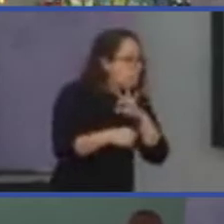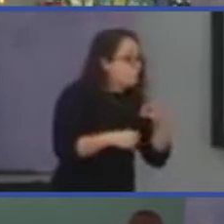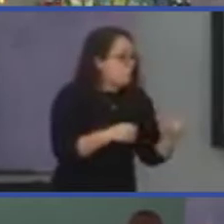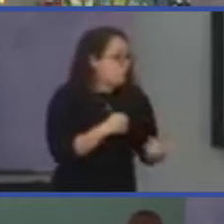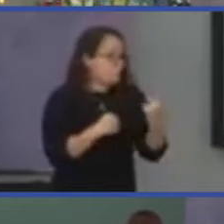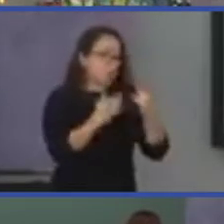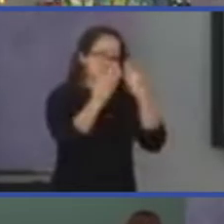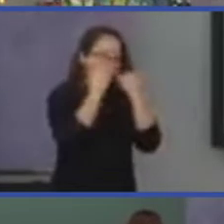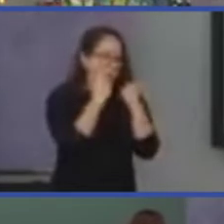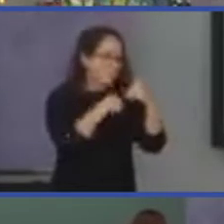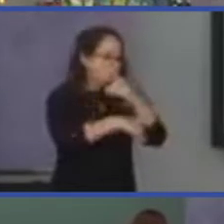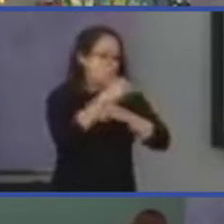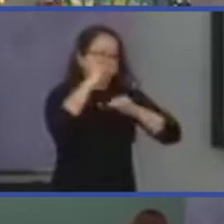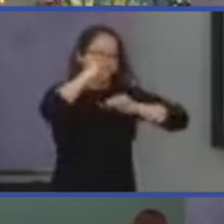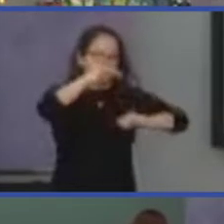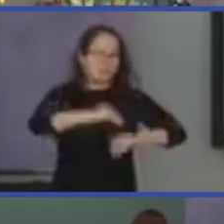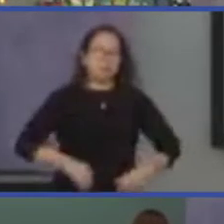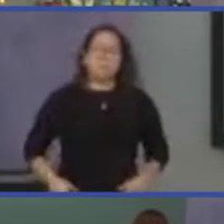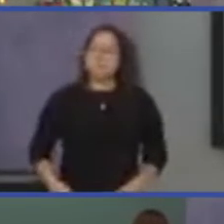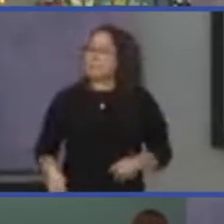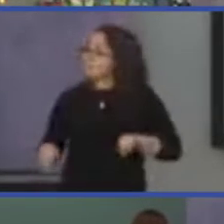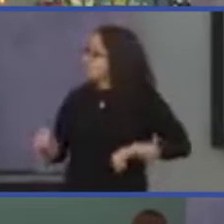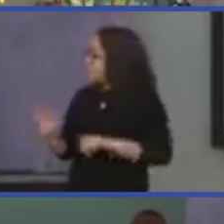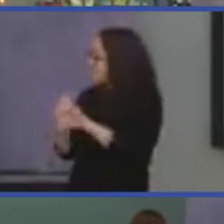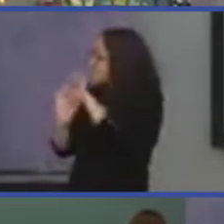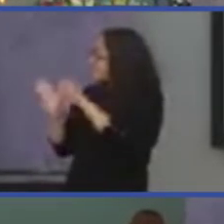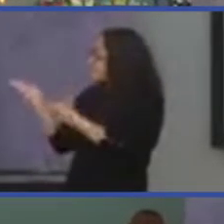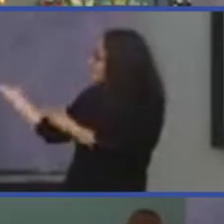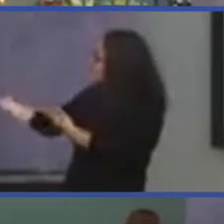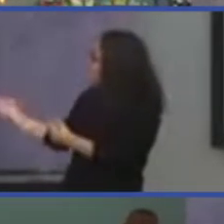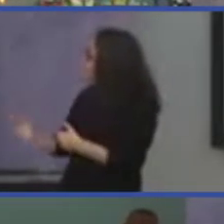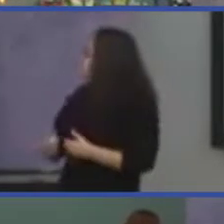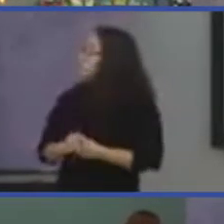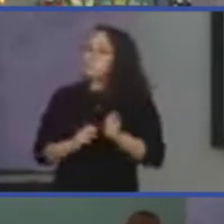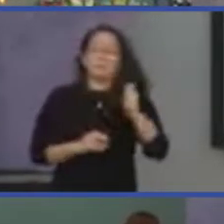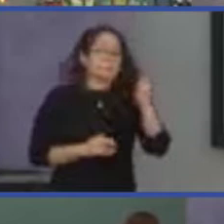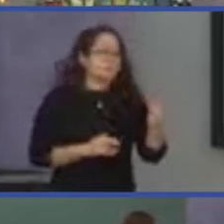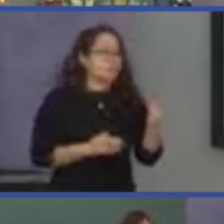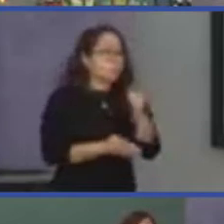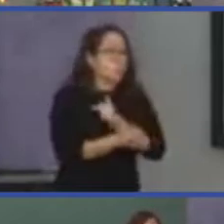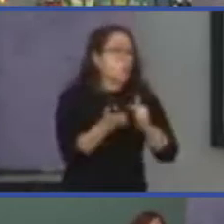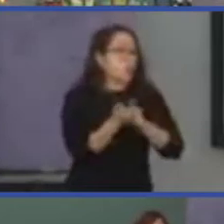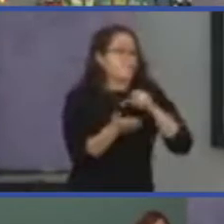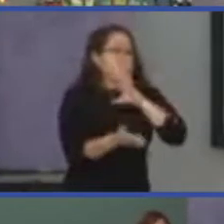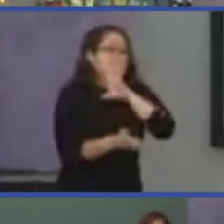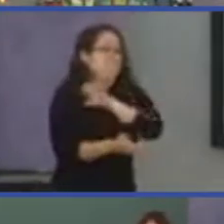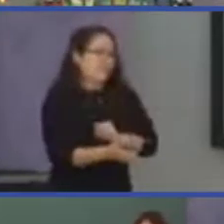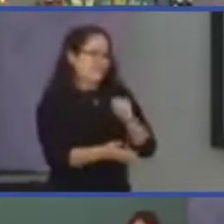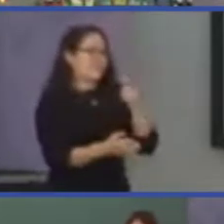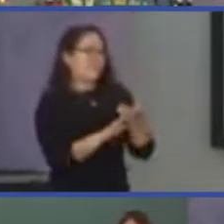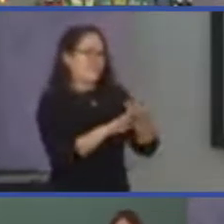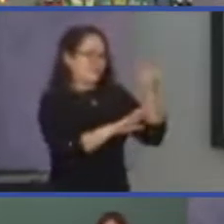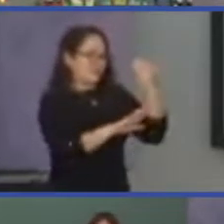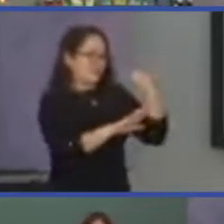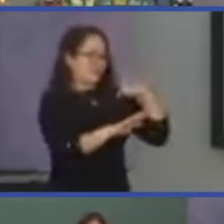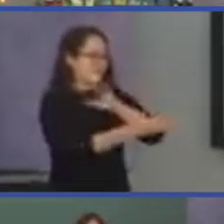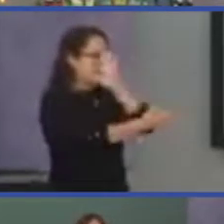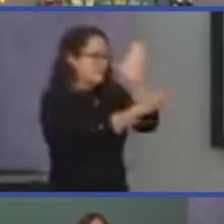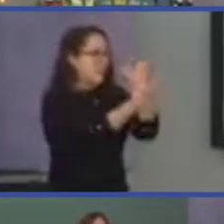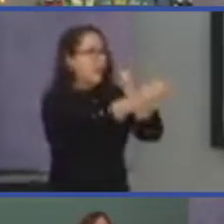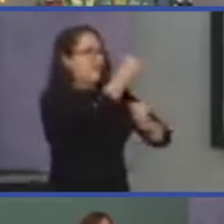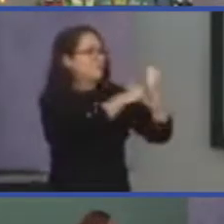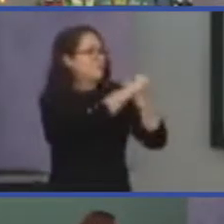Aquí hay otro ejemplo interesante. Este es un lugar que a me encantó, al que tuve oportunidad de viajar hace algunos años.